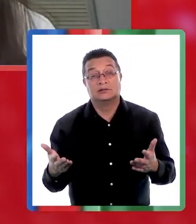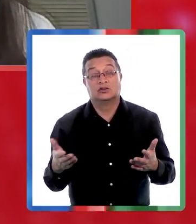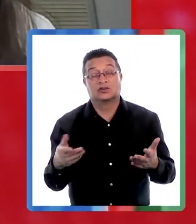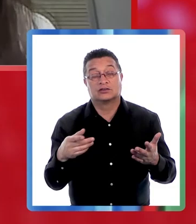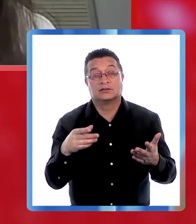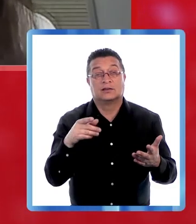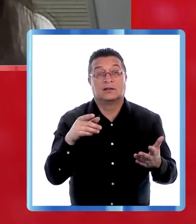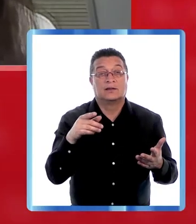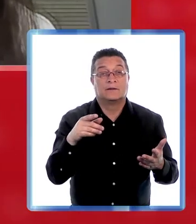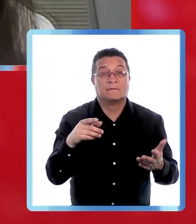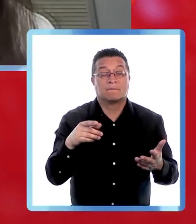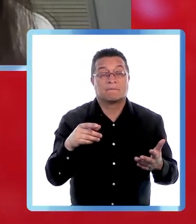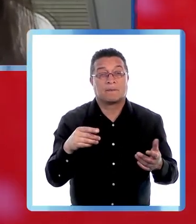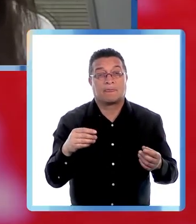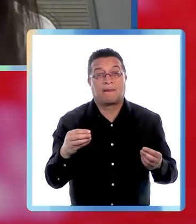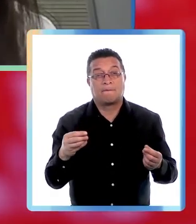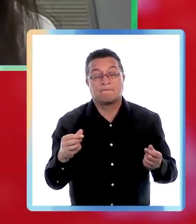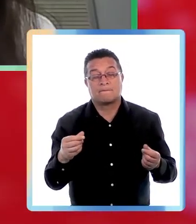Entonces,